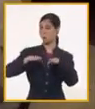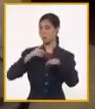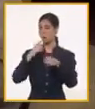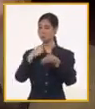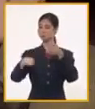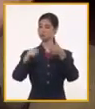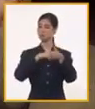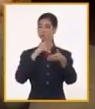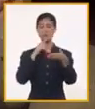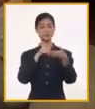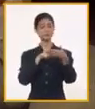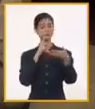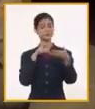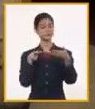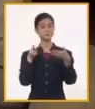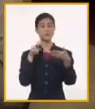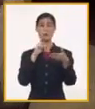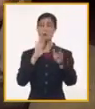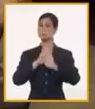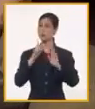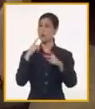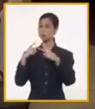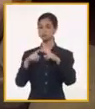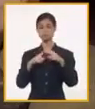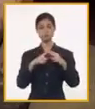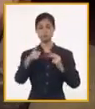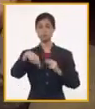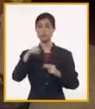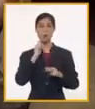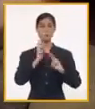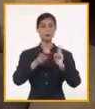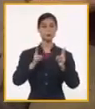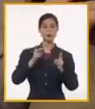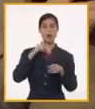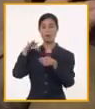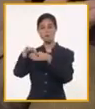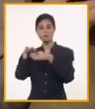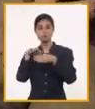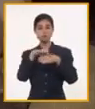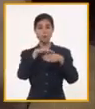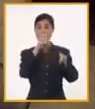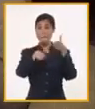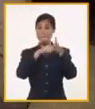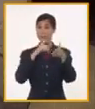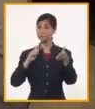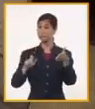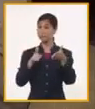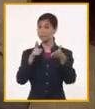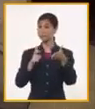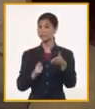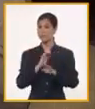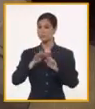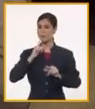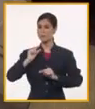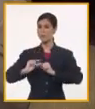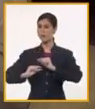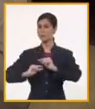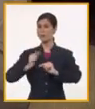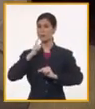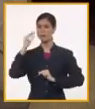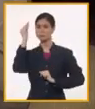de lo que había que hacer y lo que lo hice fue que logré que se cumpliera. Yo fui aprendiendo de los que me